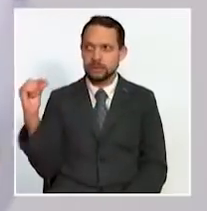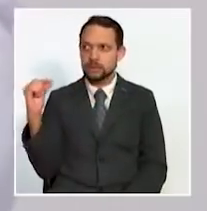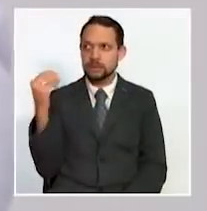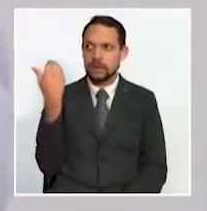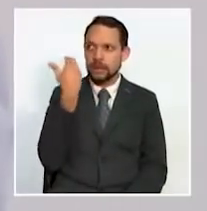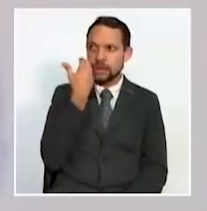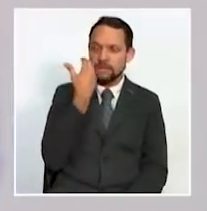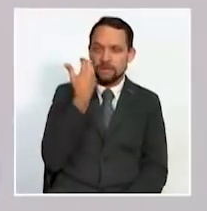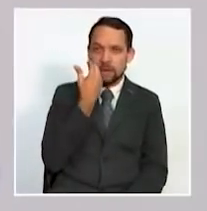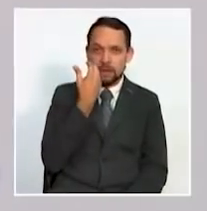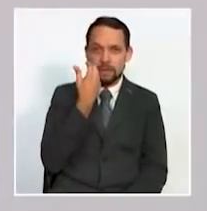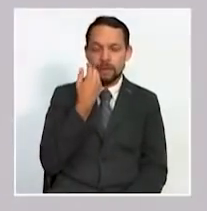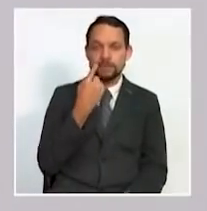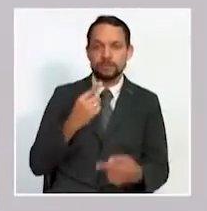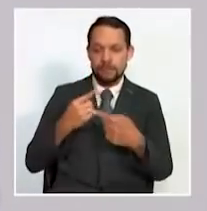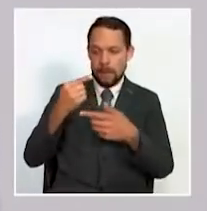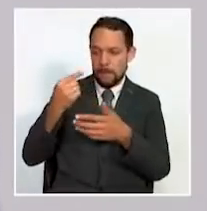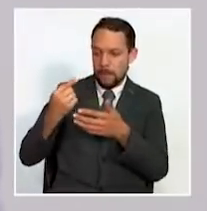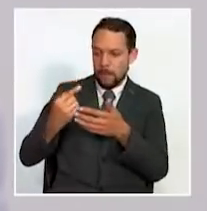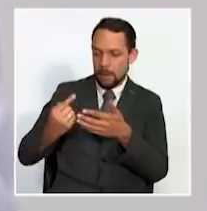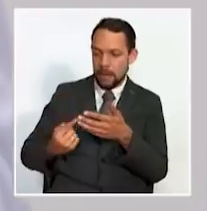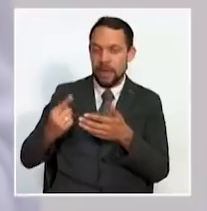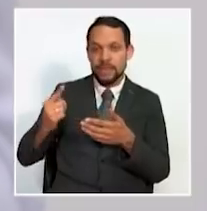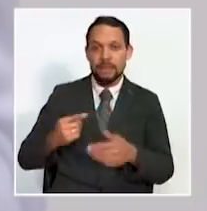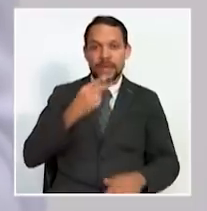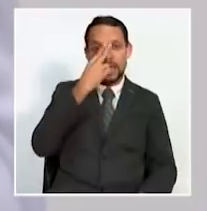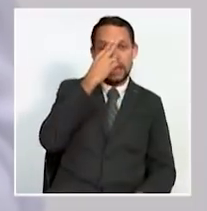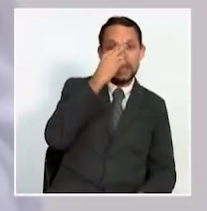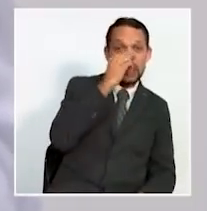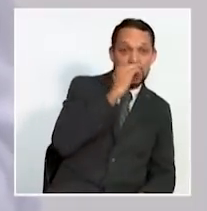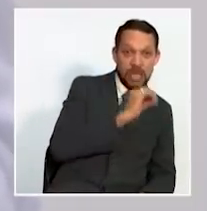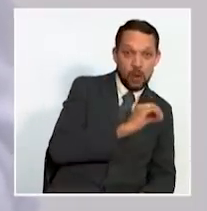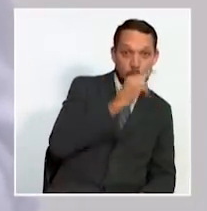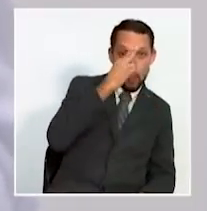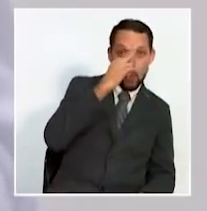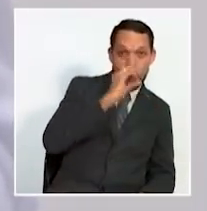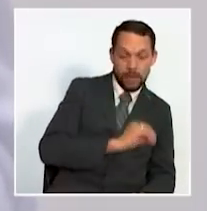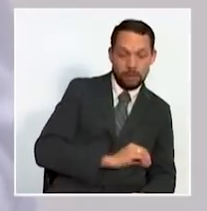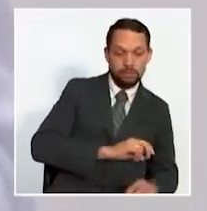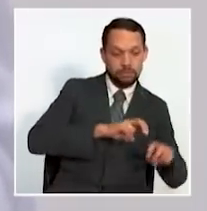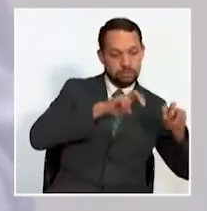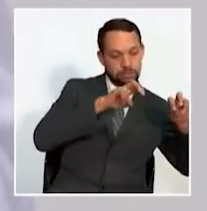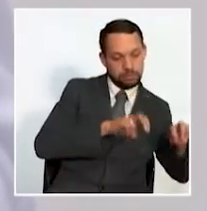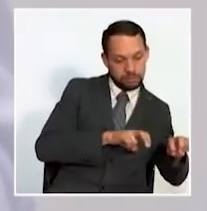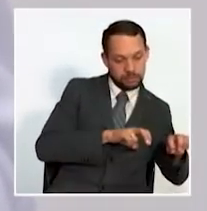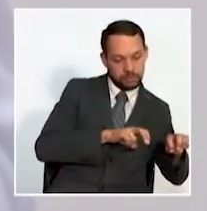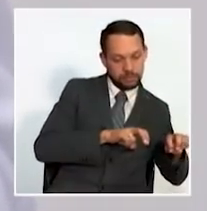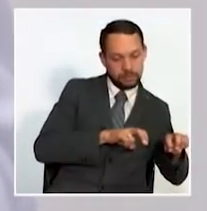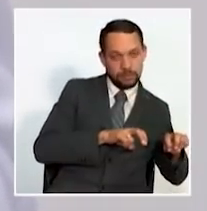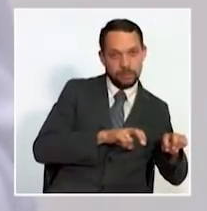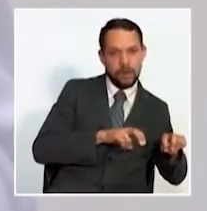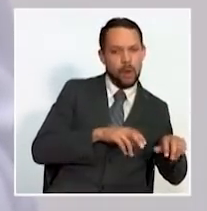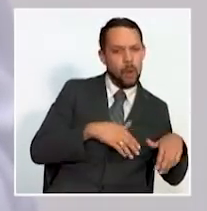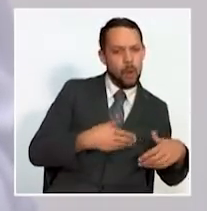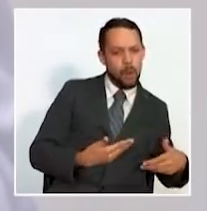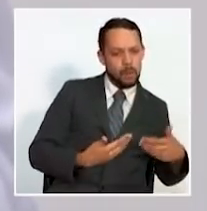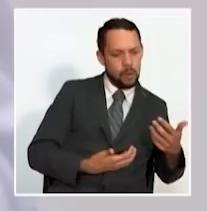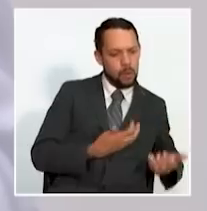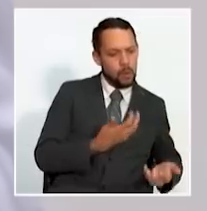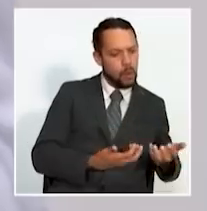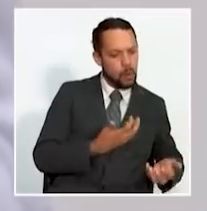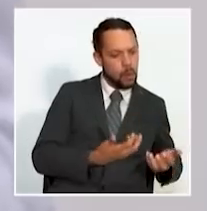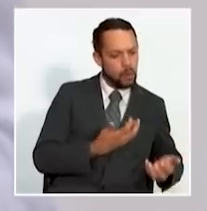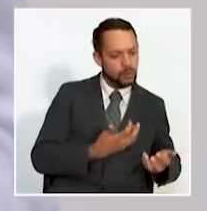por este lado con mi hijo, y la foto de mi hijo, cómo hacer de la cocina una